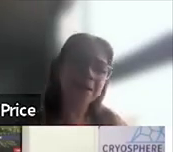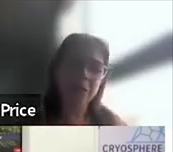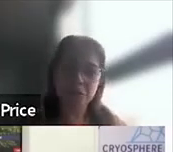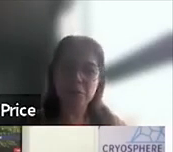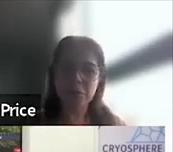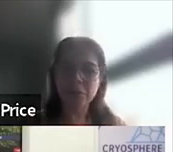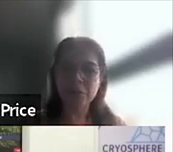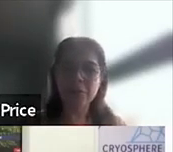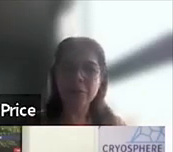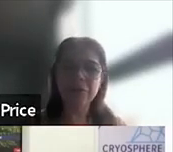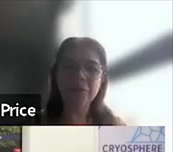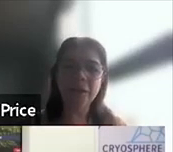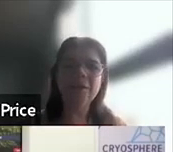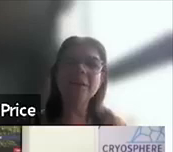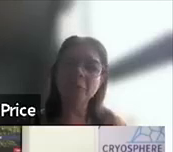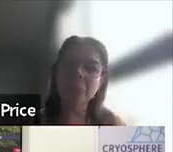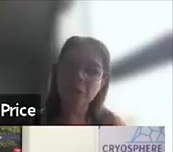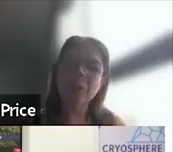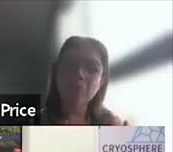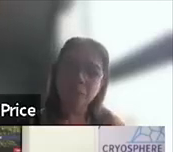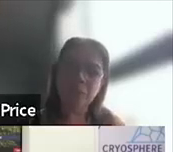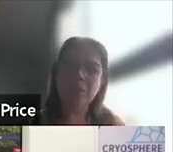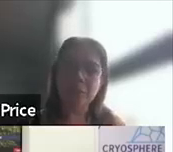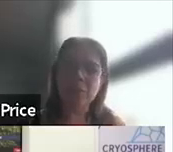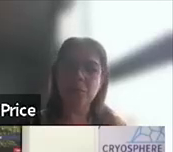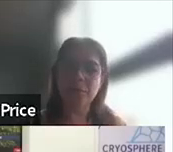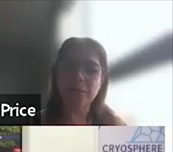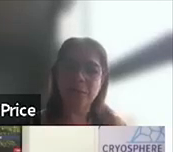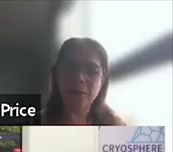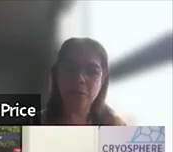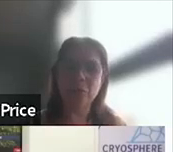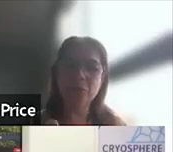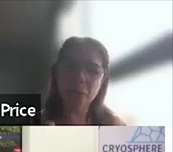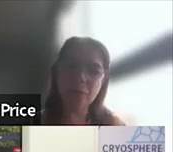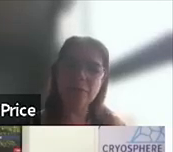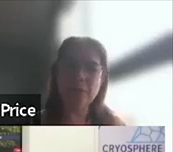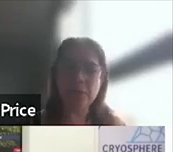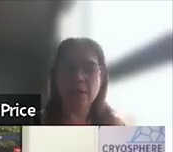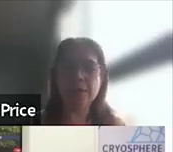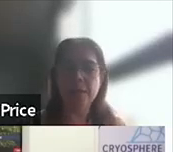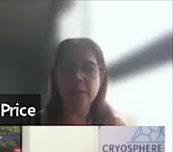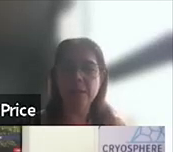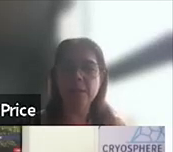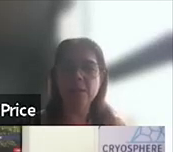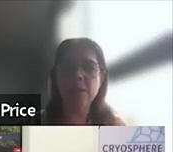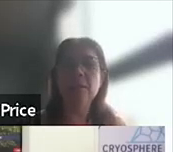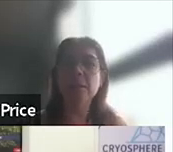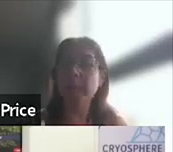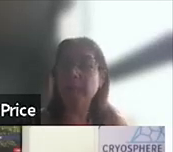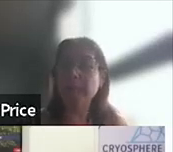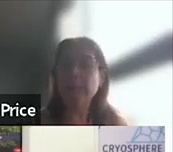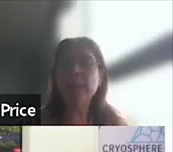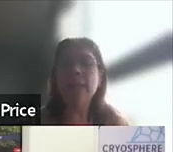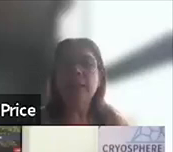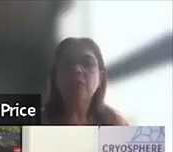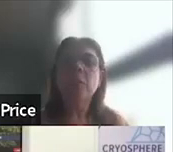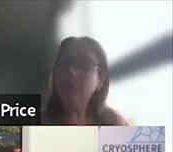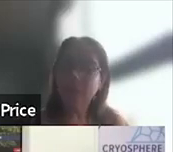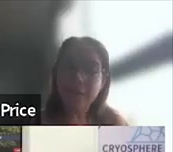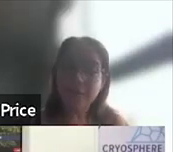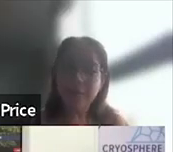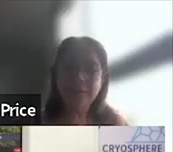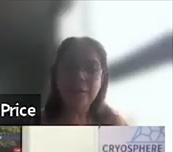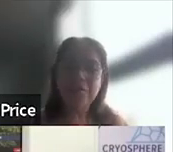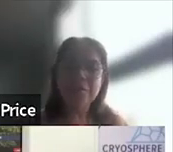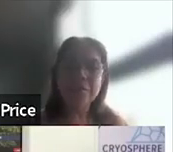más de conocimiento en temas de montaña nos ayuda a potenciar su participación, nos ayuda a afianzar las agendas nacionales y no